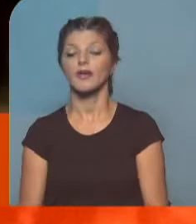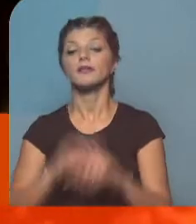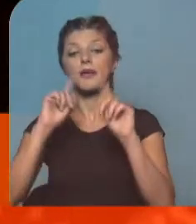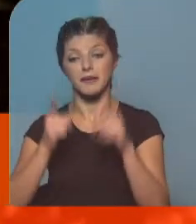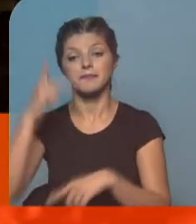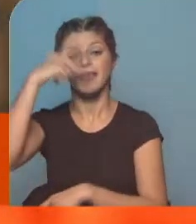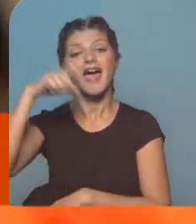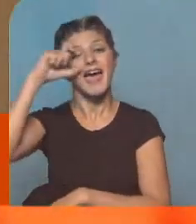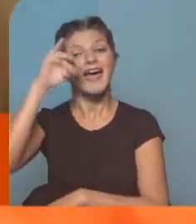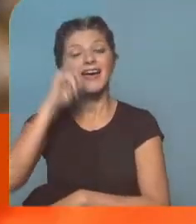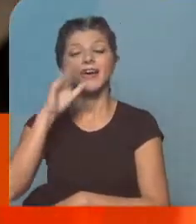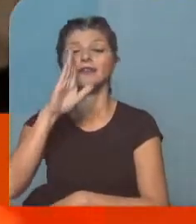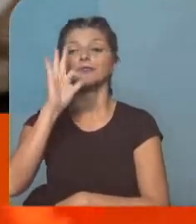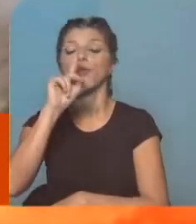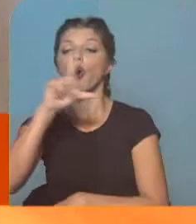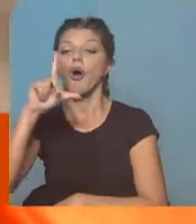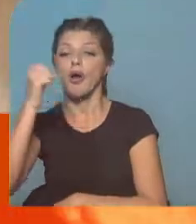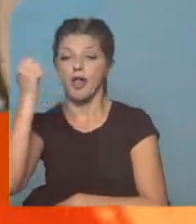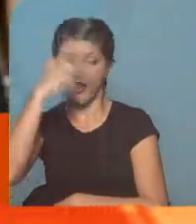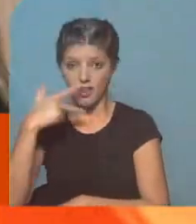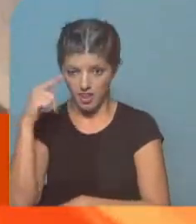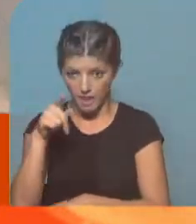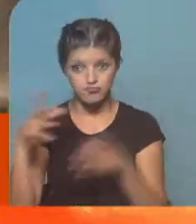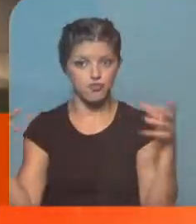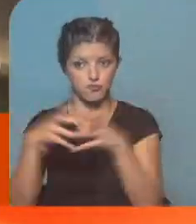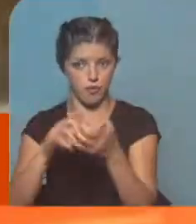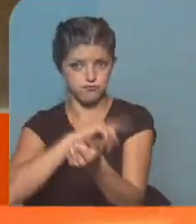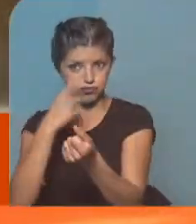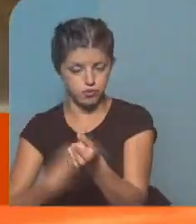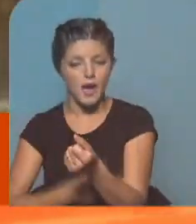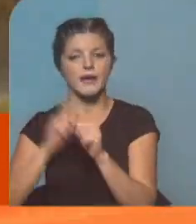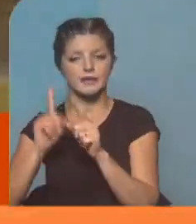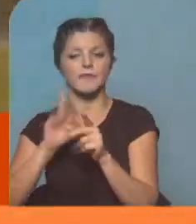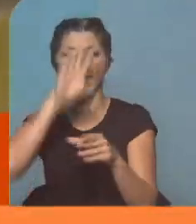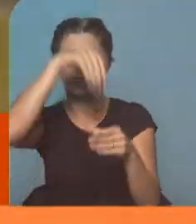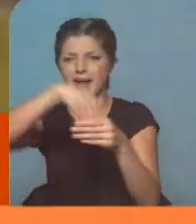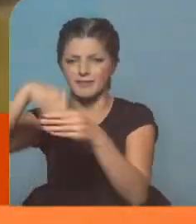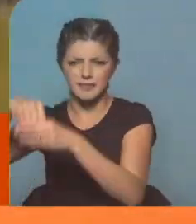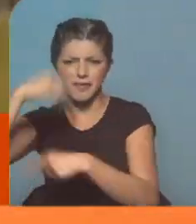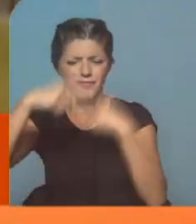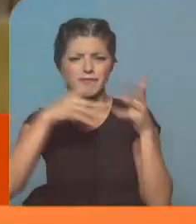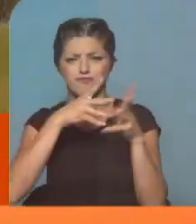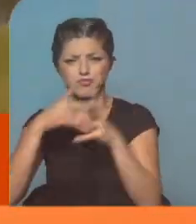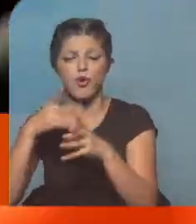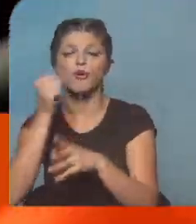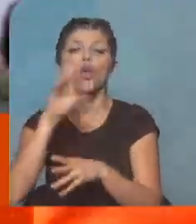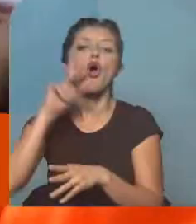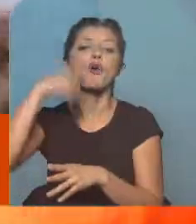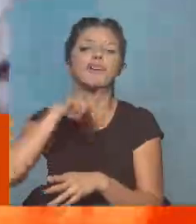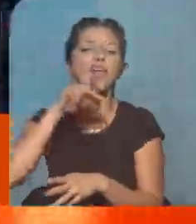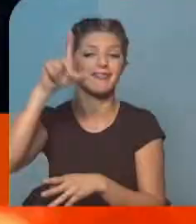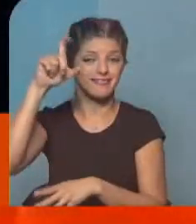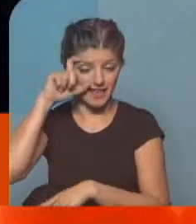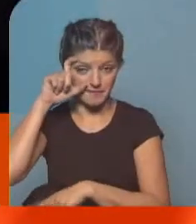Hezbollah, una fuerza regional, con participación creciente en los conflictos que vive Medio Oriente, en su accionar, la